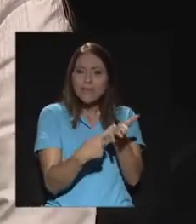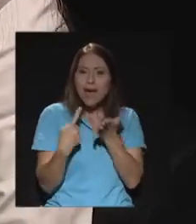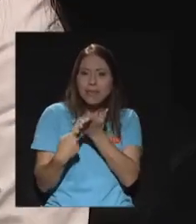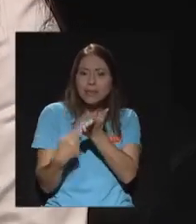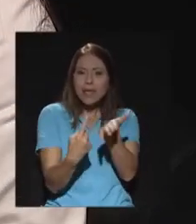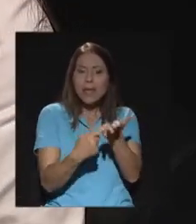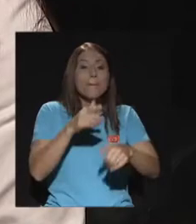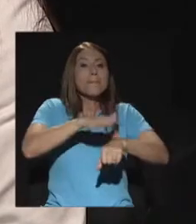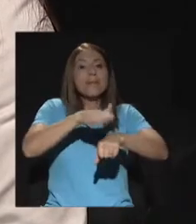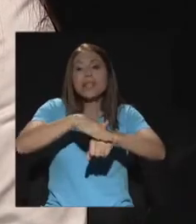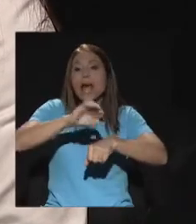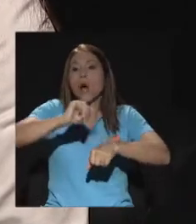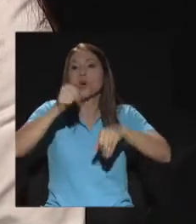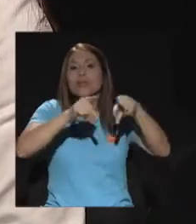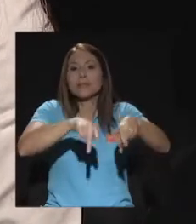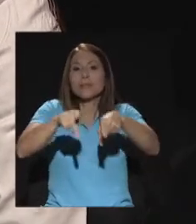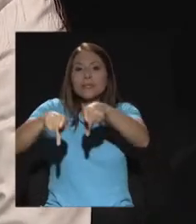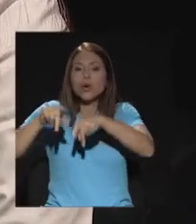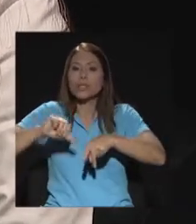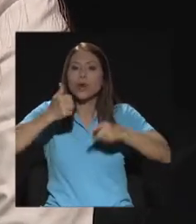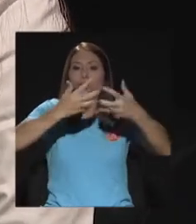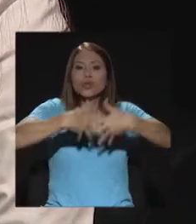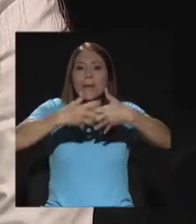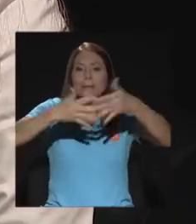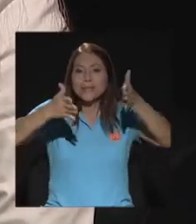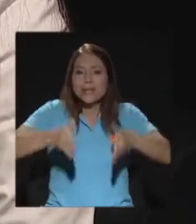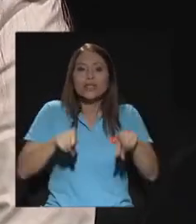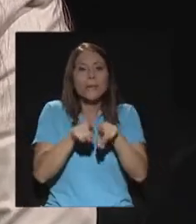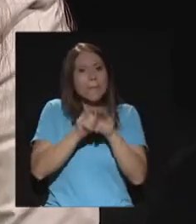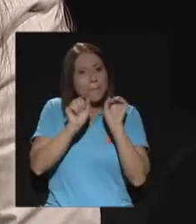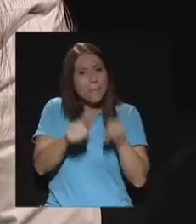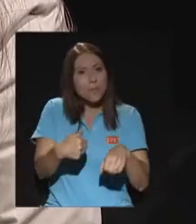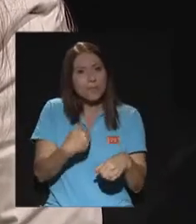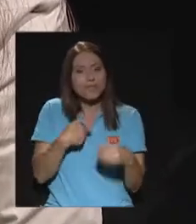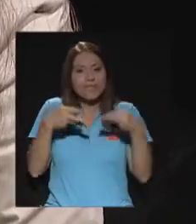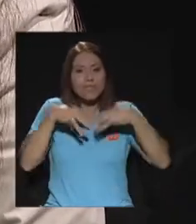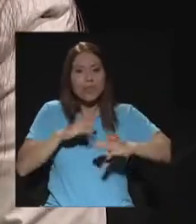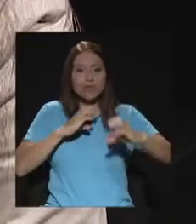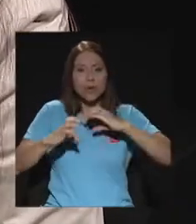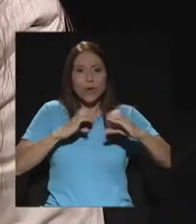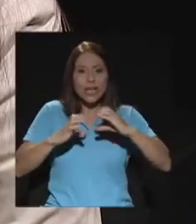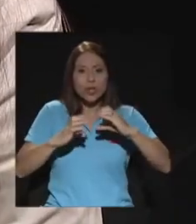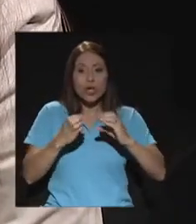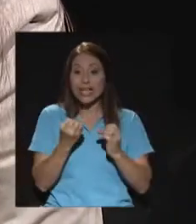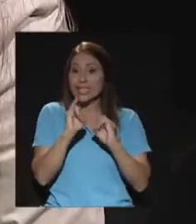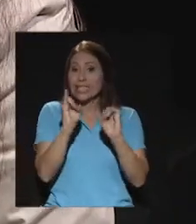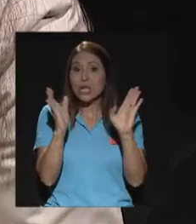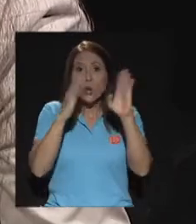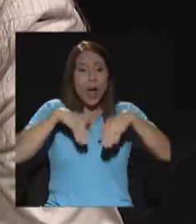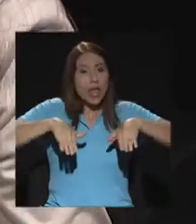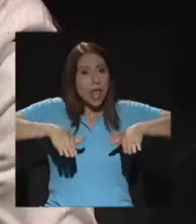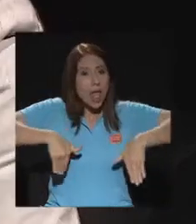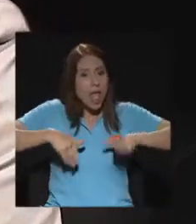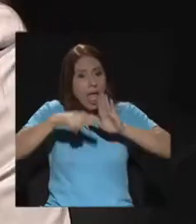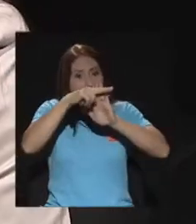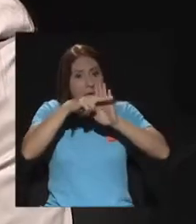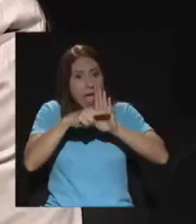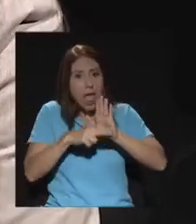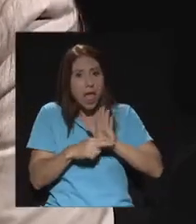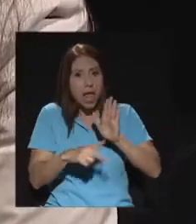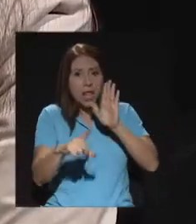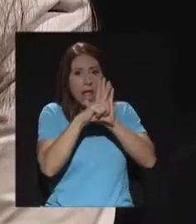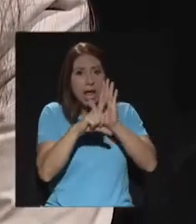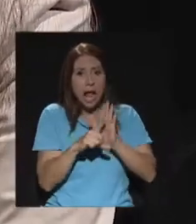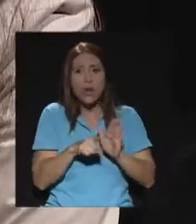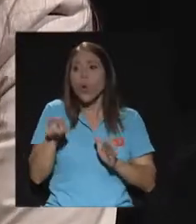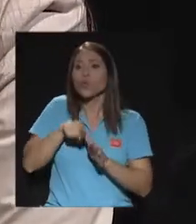otros concesionarios también puedan tener medios de comunicación. Y esa regulación, si no se da, ustedes van a agarrar y van a acaparar. Como